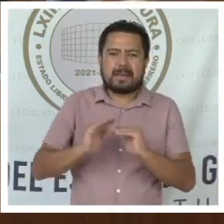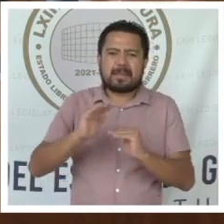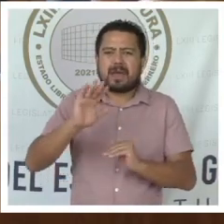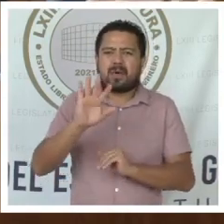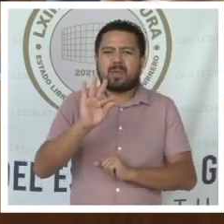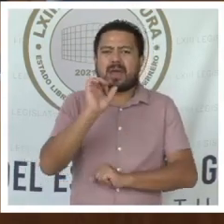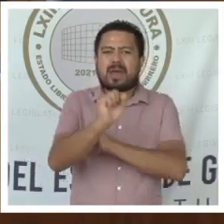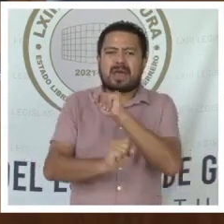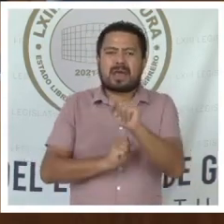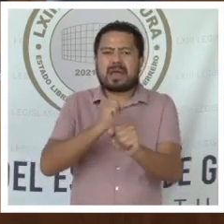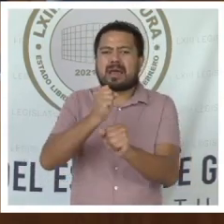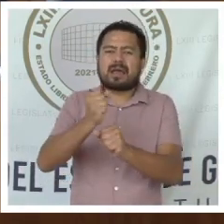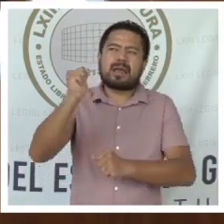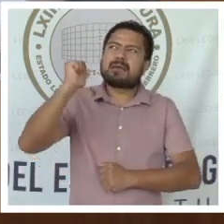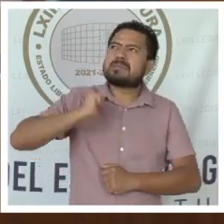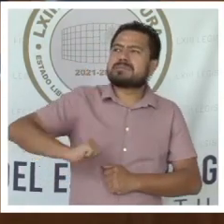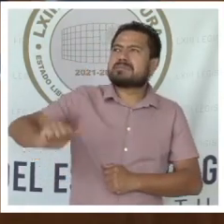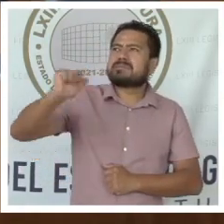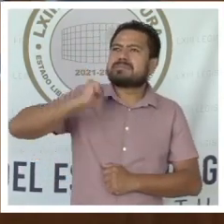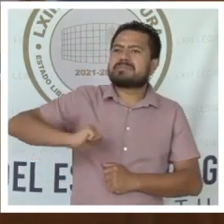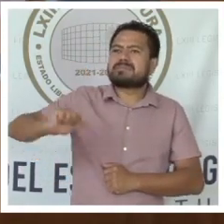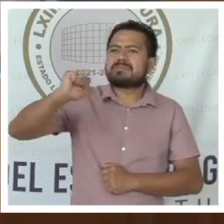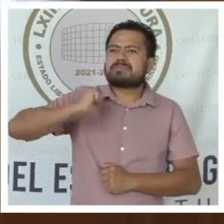más de 40 años en el pasado